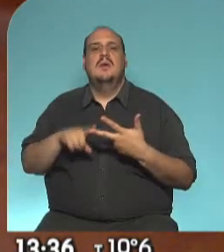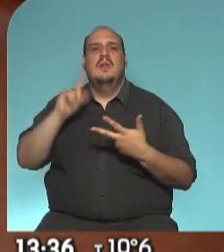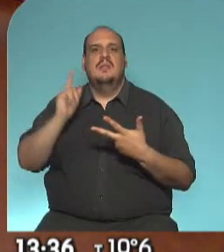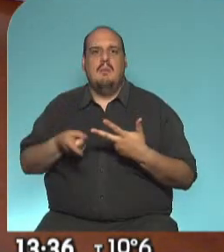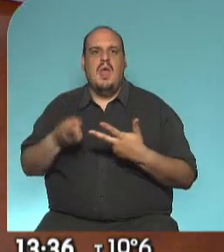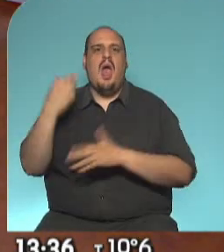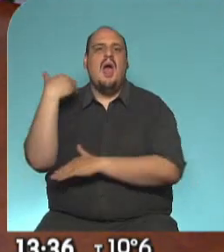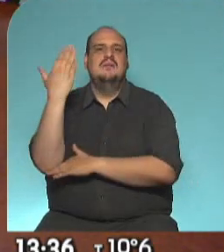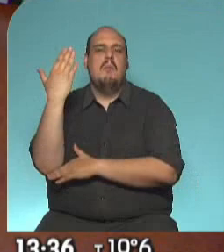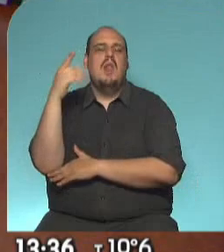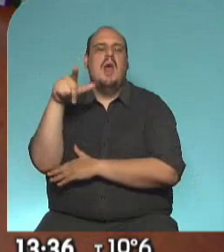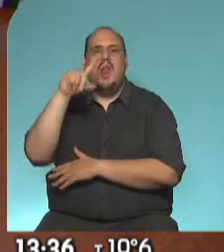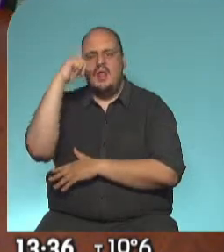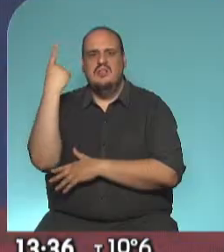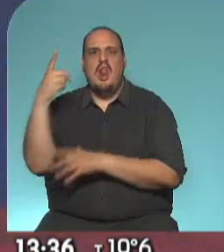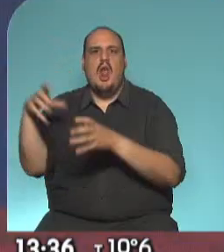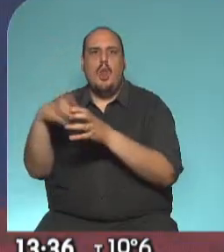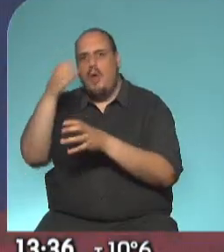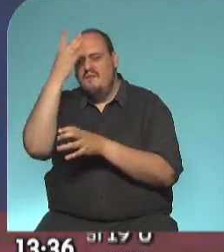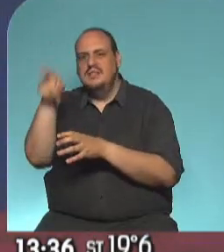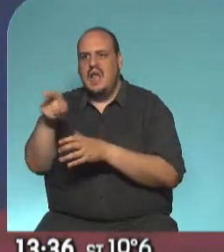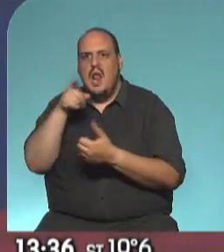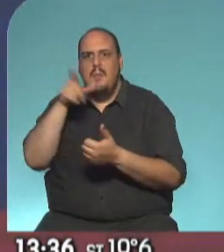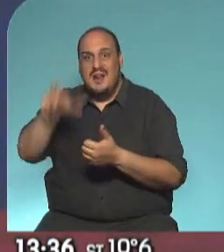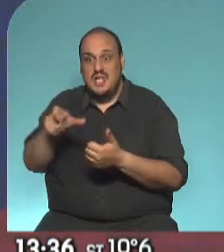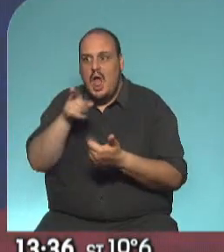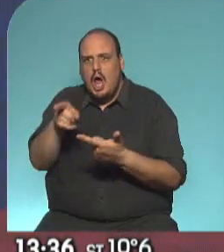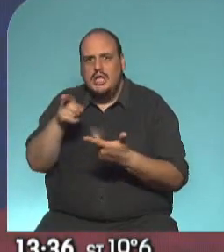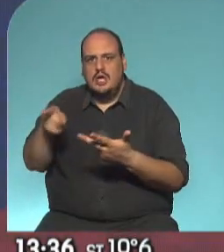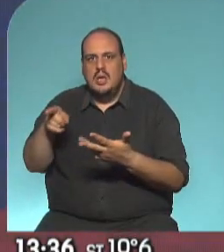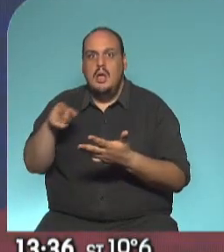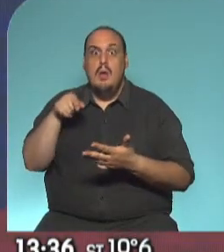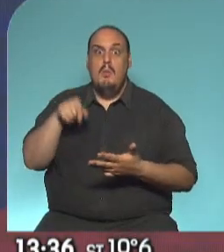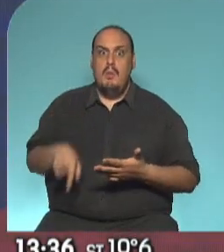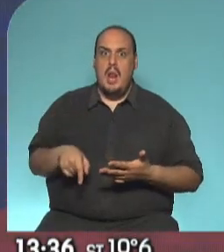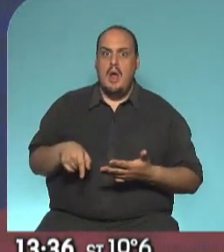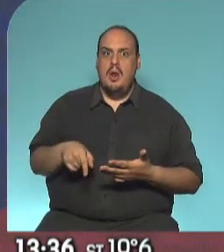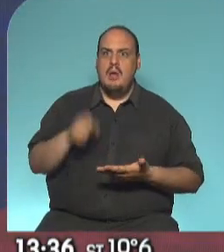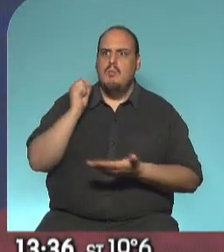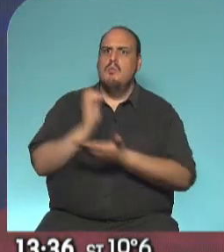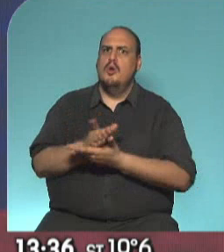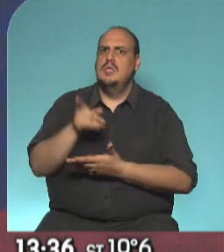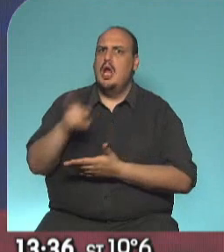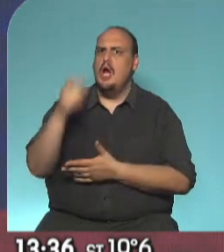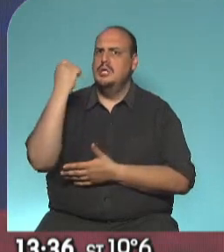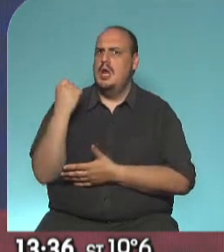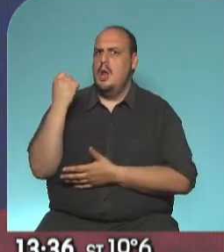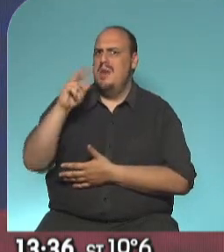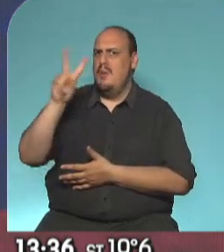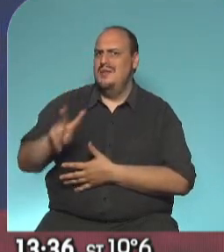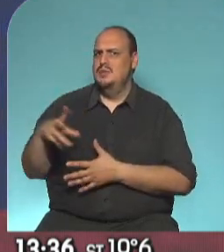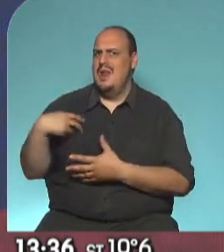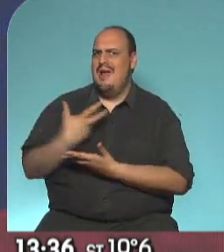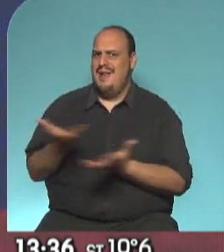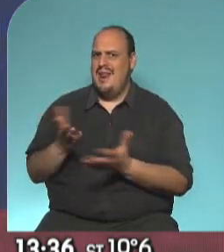Asamblea Nacional Oficialistas, pero después sí se fueron volcando, Rulo, hacia la economía venezolana. Esto por ahí, yo conceptualmente lo veo como un paso